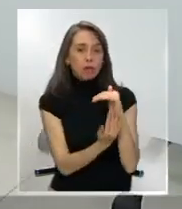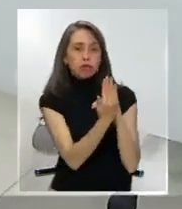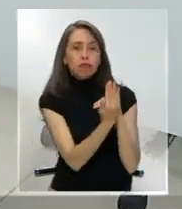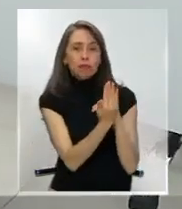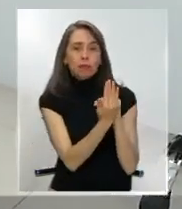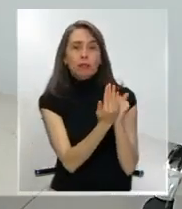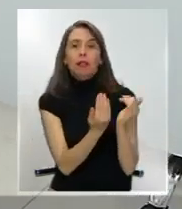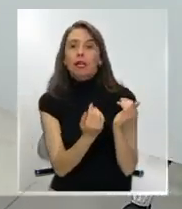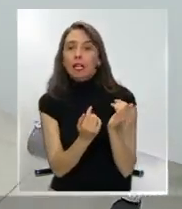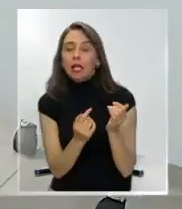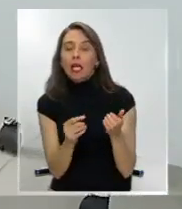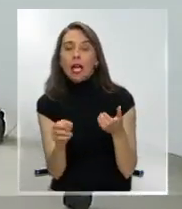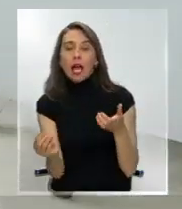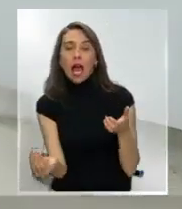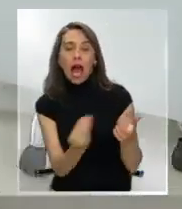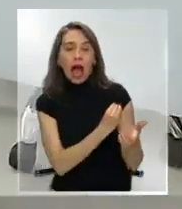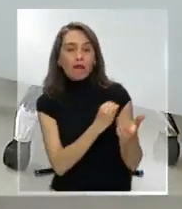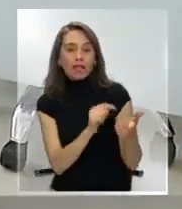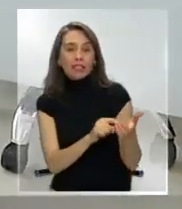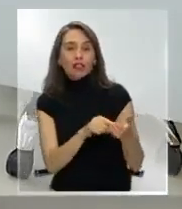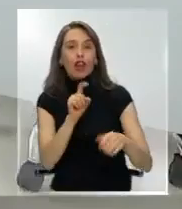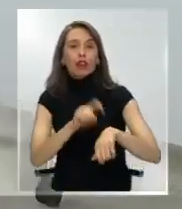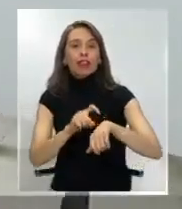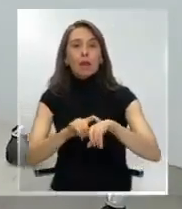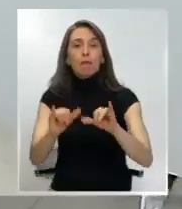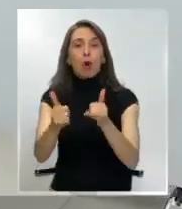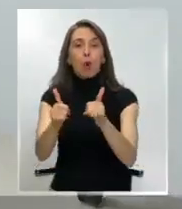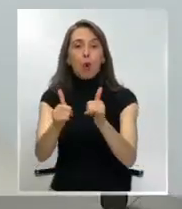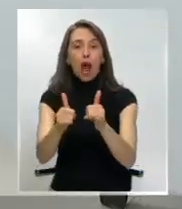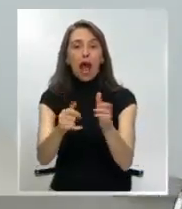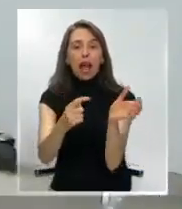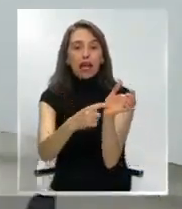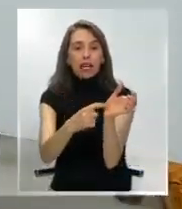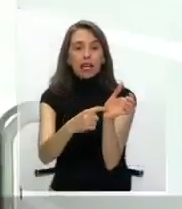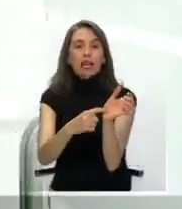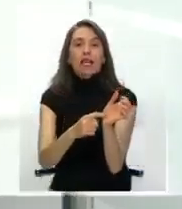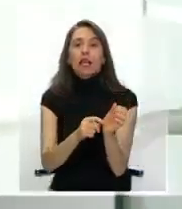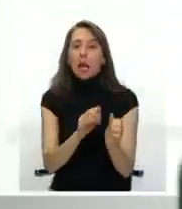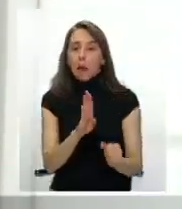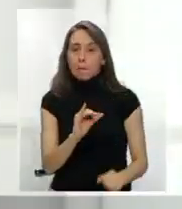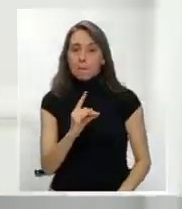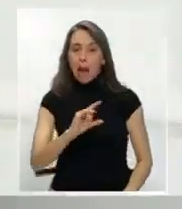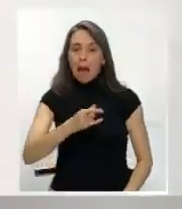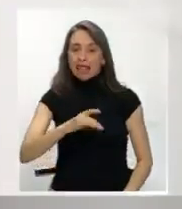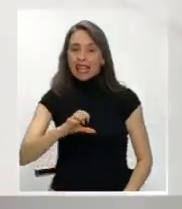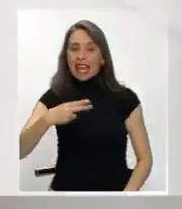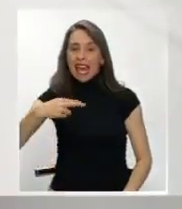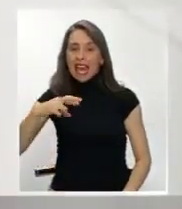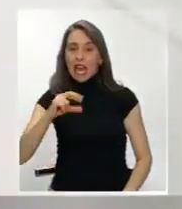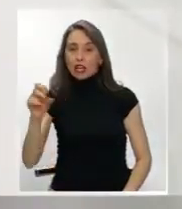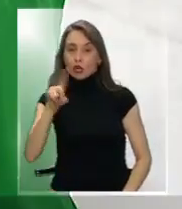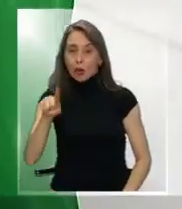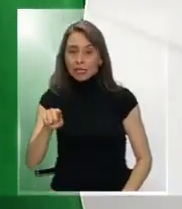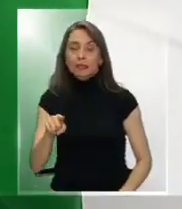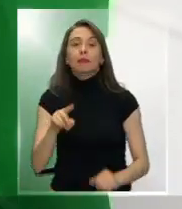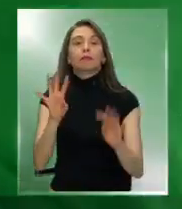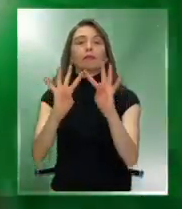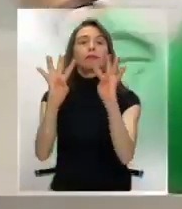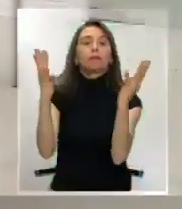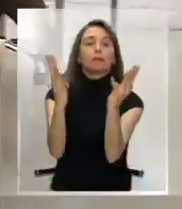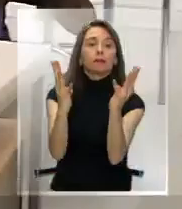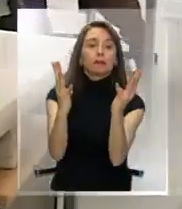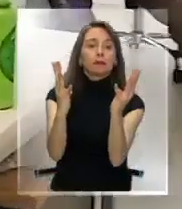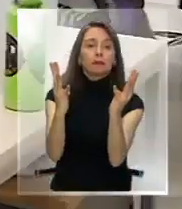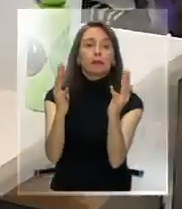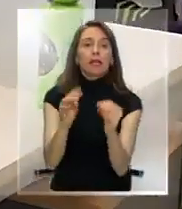Acaba de llegar una notificación. Es tiempo de jugar. Estamos acá en Batch Heroes. Equipo,